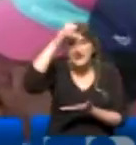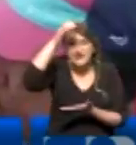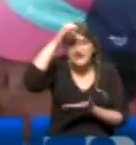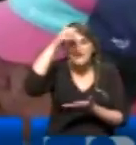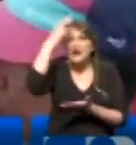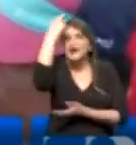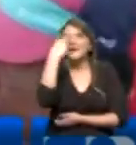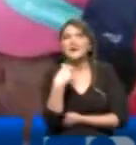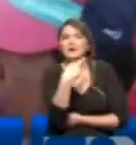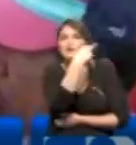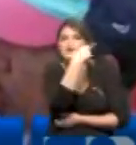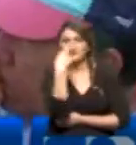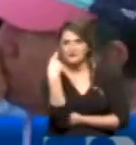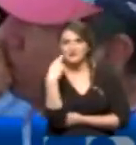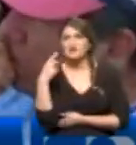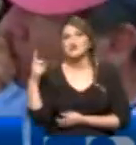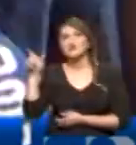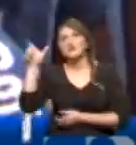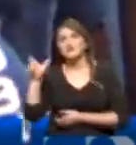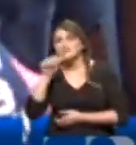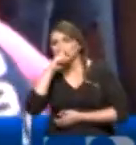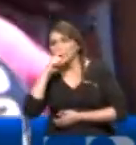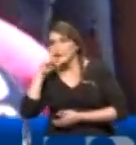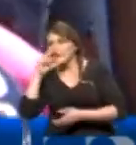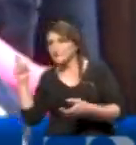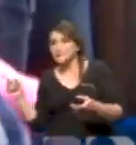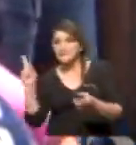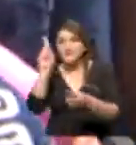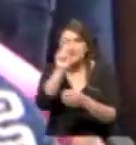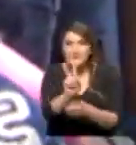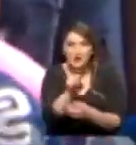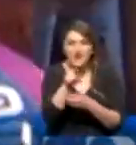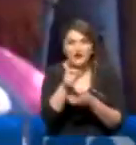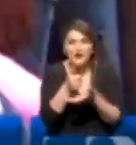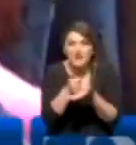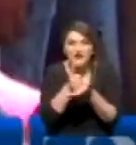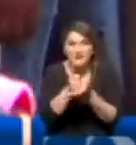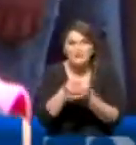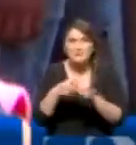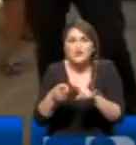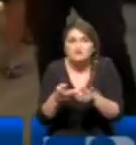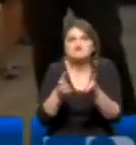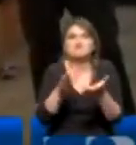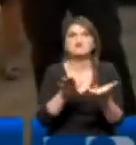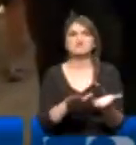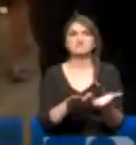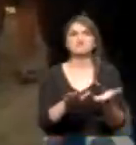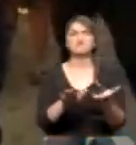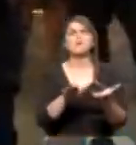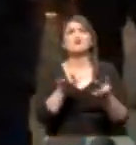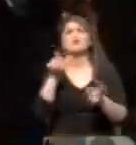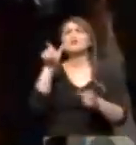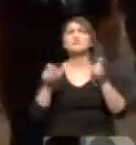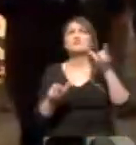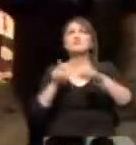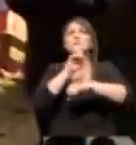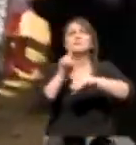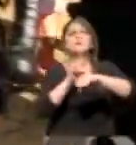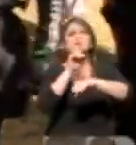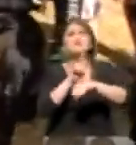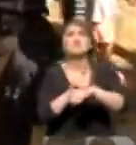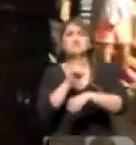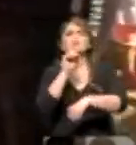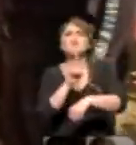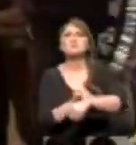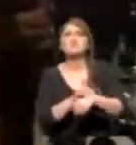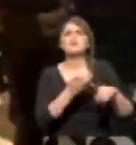pero nadie sabe a ciencia cierta qué pasó lo hacía miedo y no hay nadie no nos pongamos con quién hablar se refiere a los trabajadores de lugares médicos